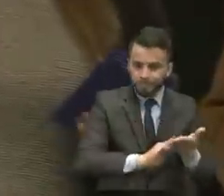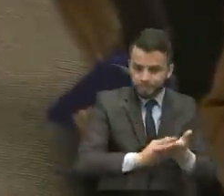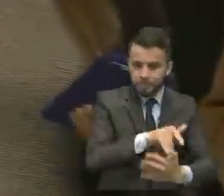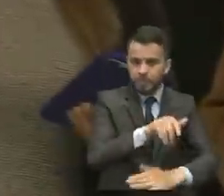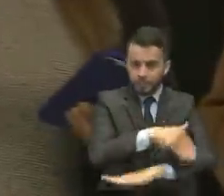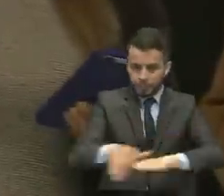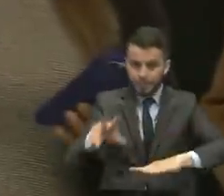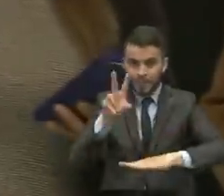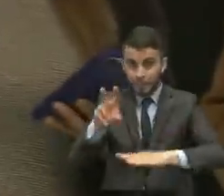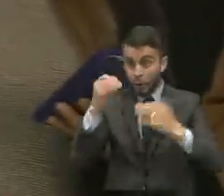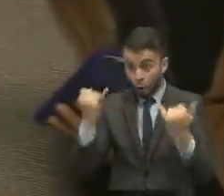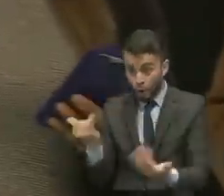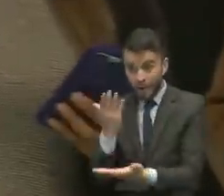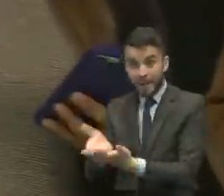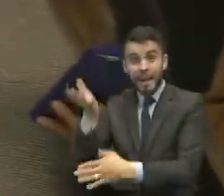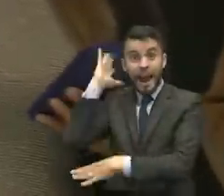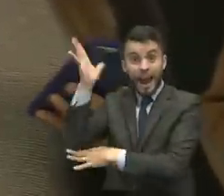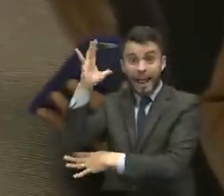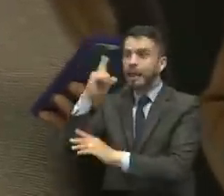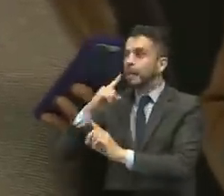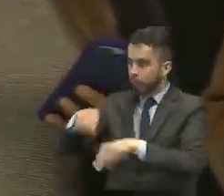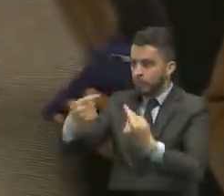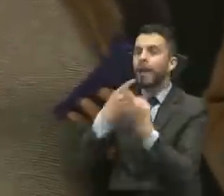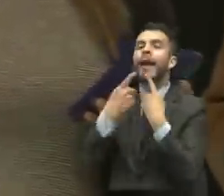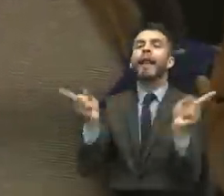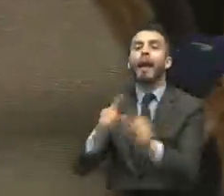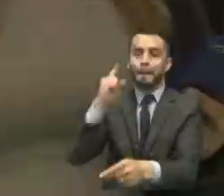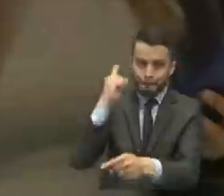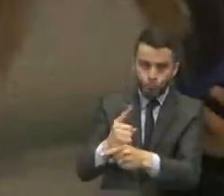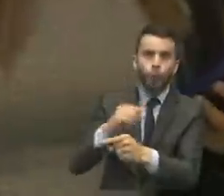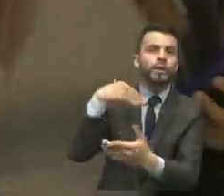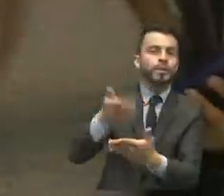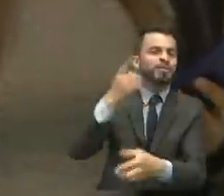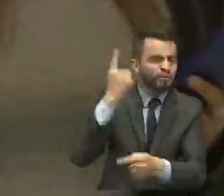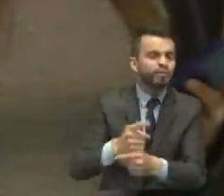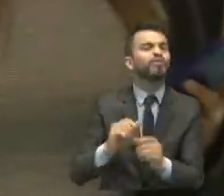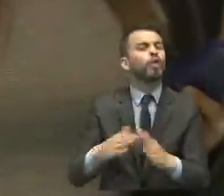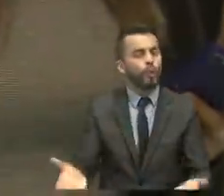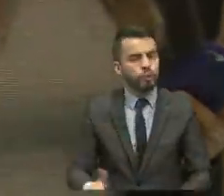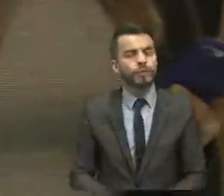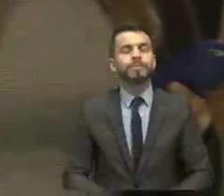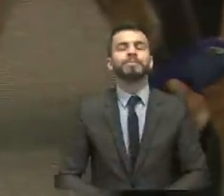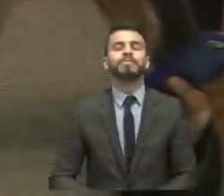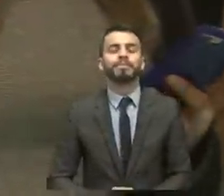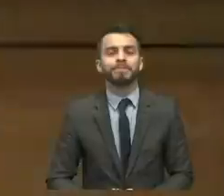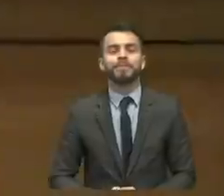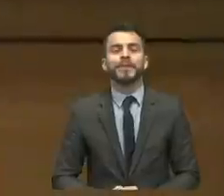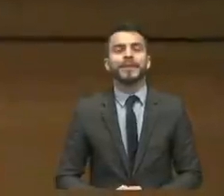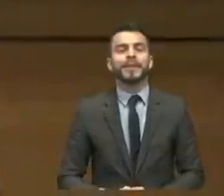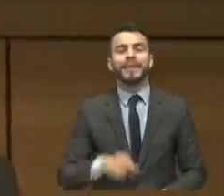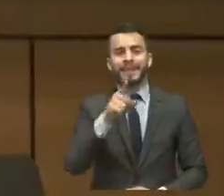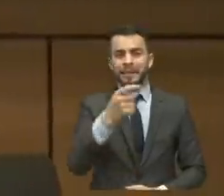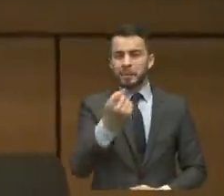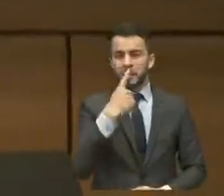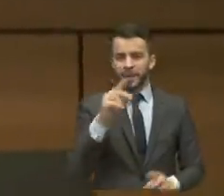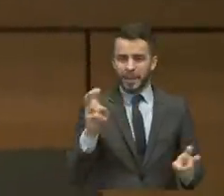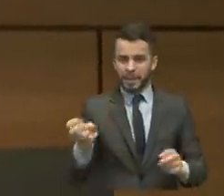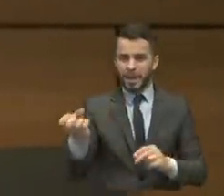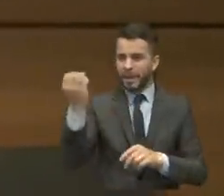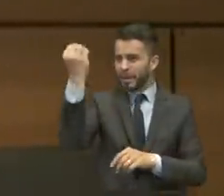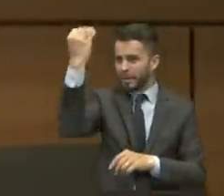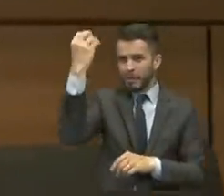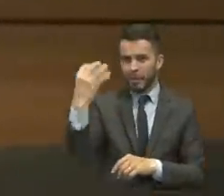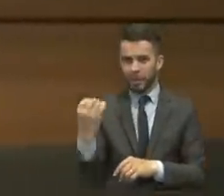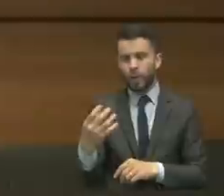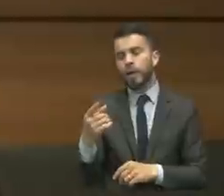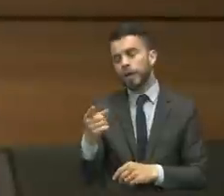esté planteando se pueda realizar? Gracias, alcaldesa. A ver, todo el tema de semáforos es un desafío grande, ya lo expliqué, en el norte